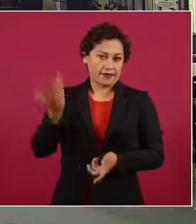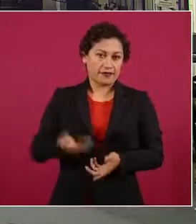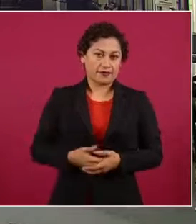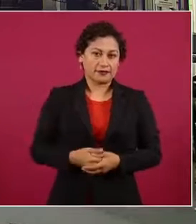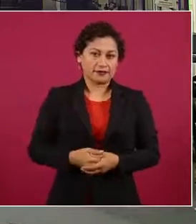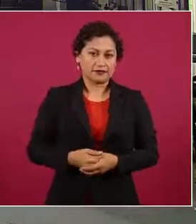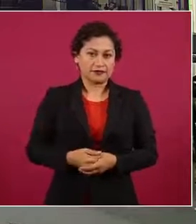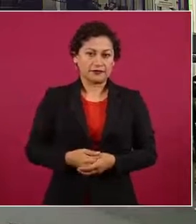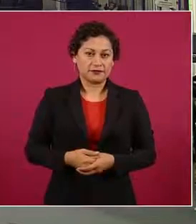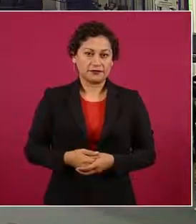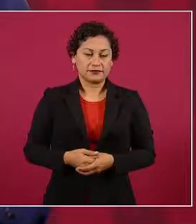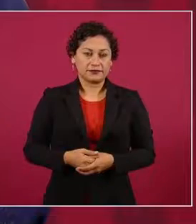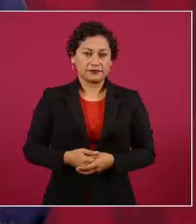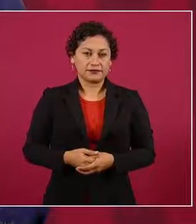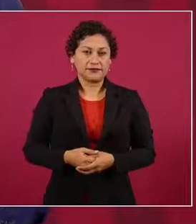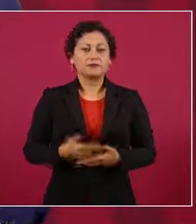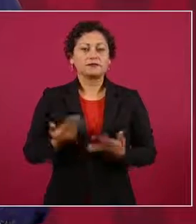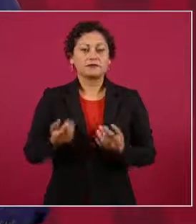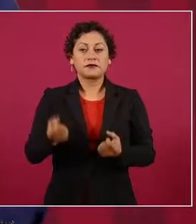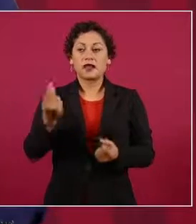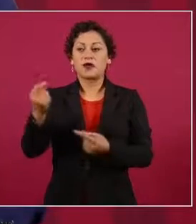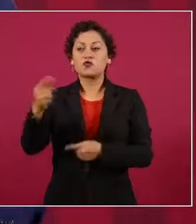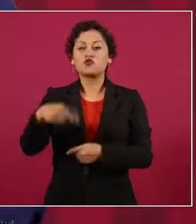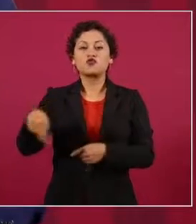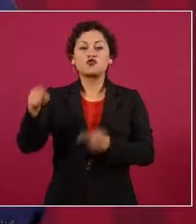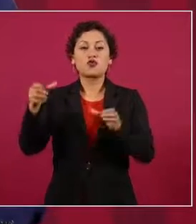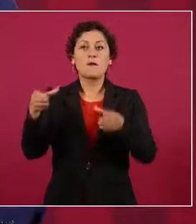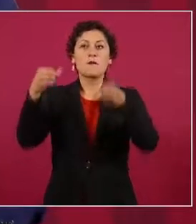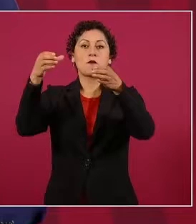Unos cuantos eran los que dominaban.